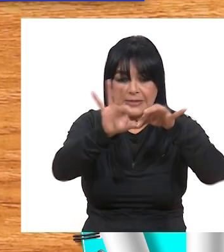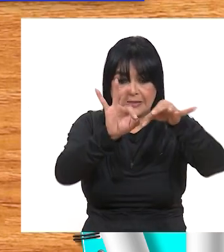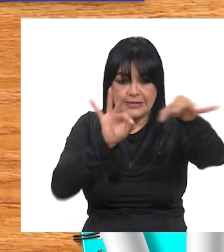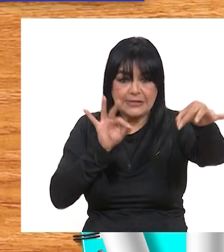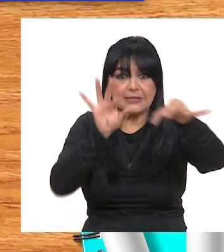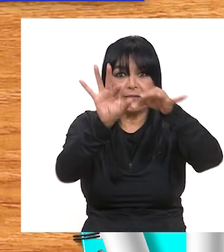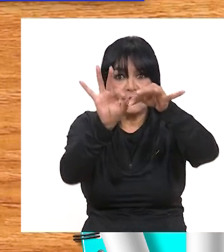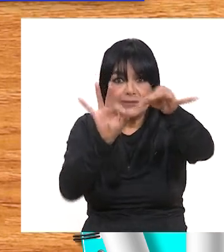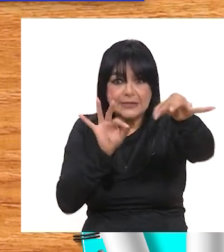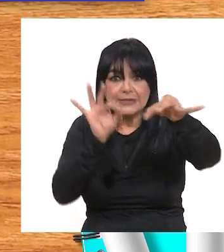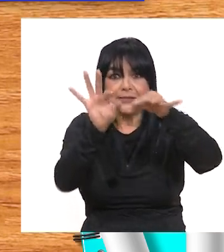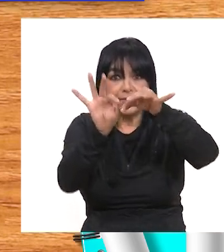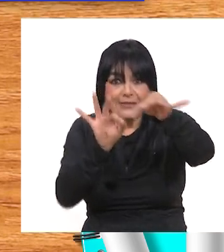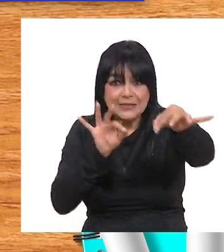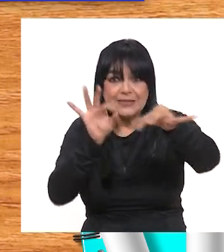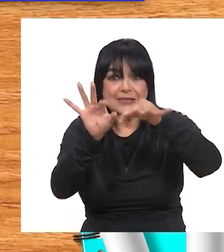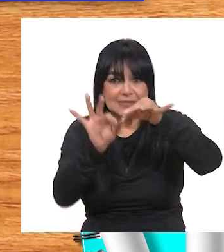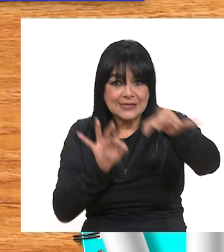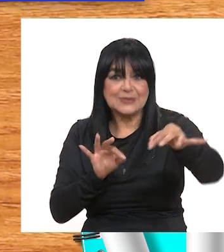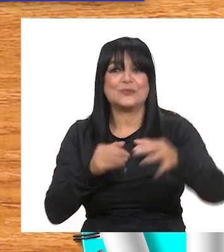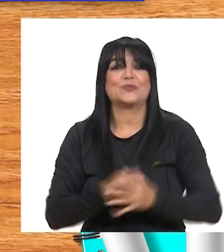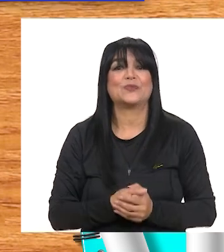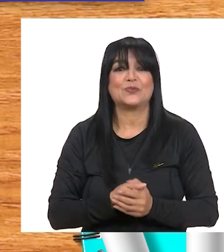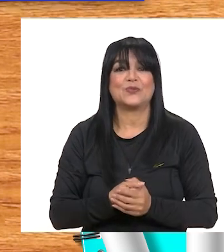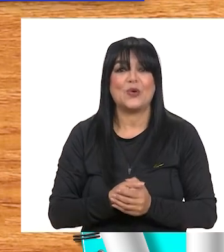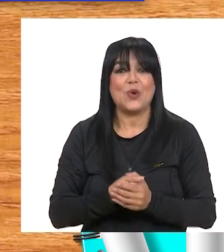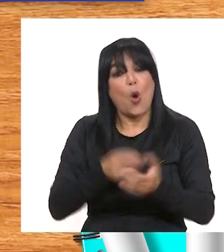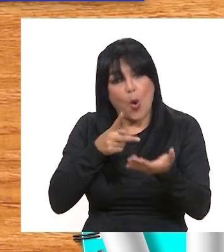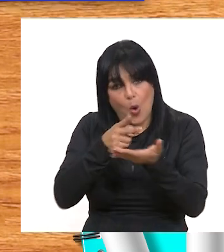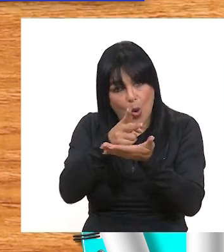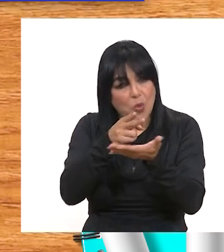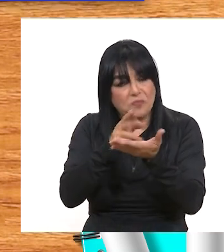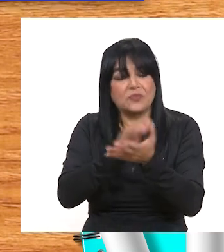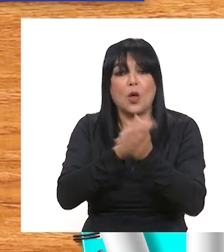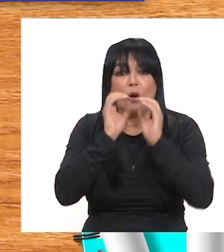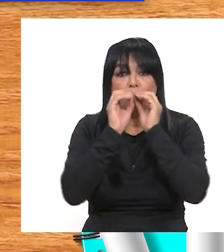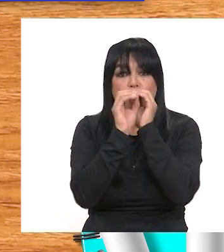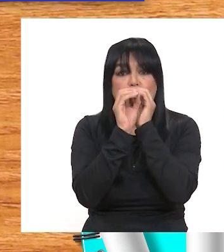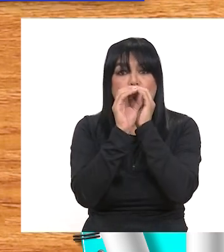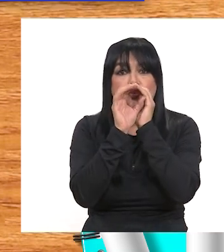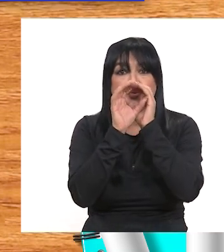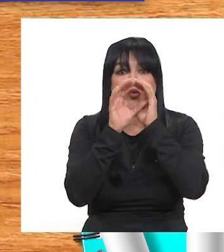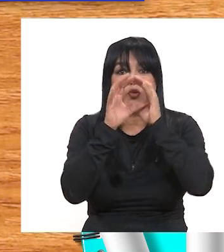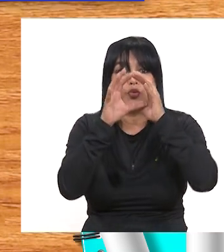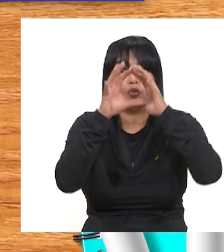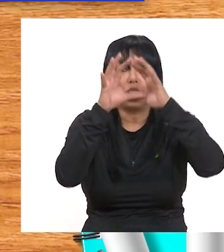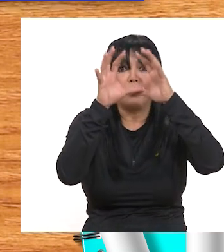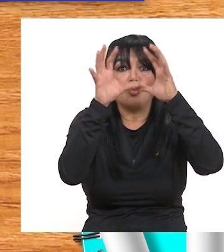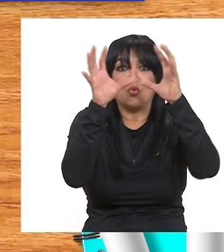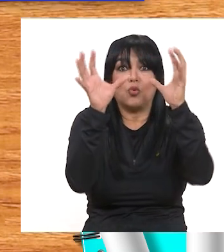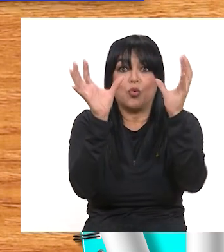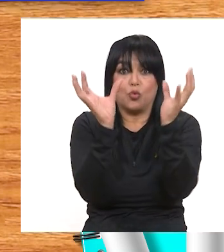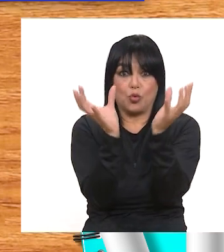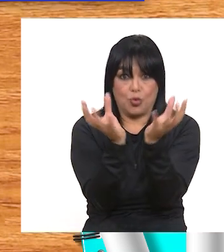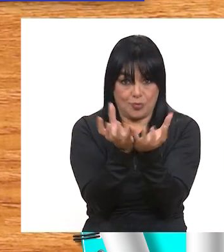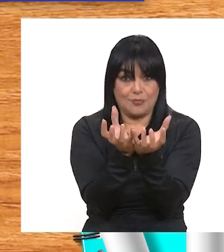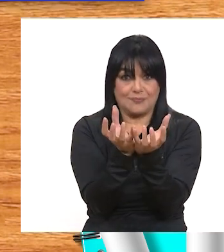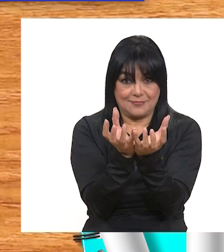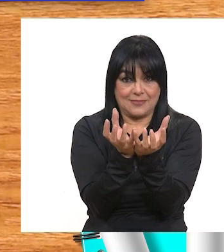tiras de periódicos alargadas. Infla el globo hasta obtener el tamaño